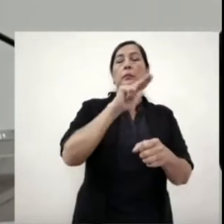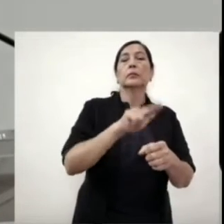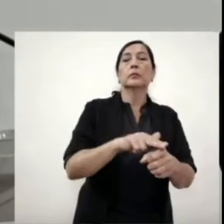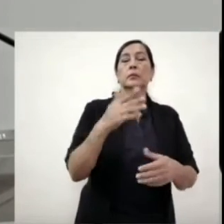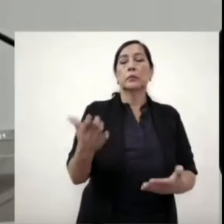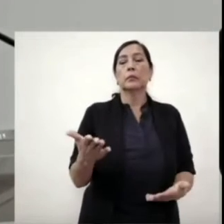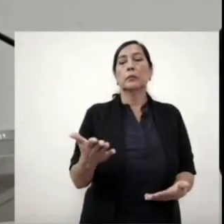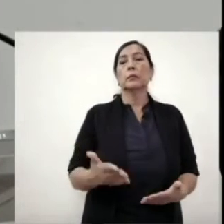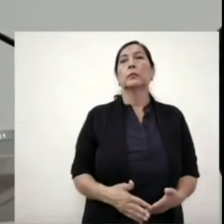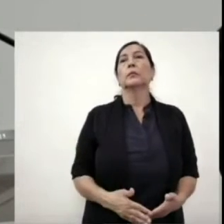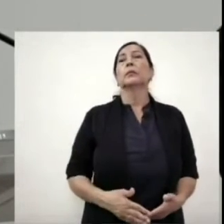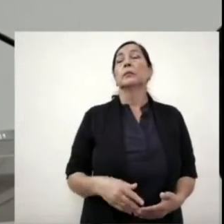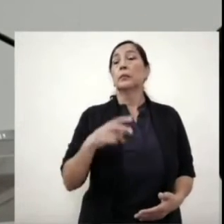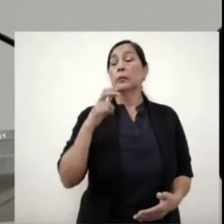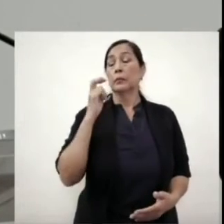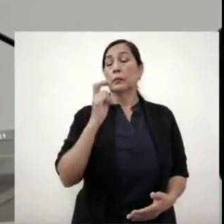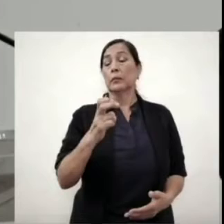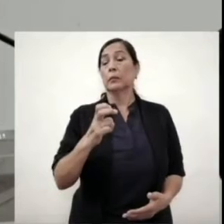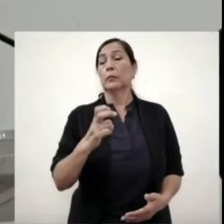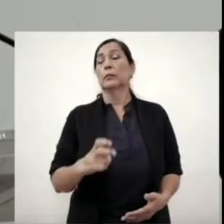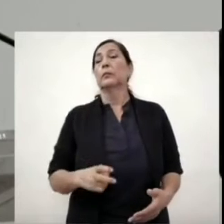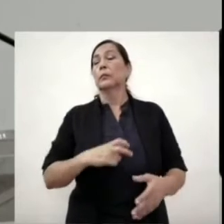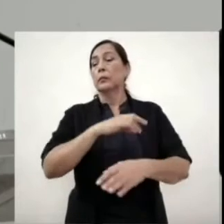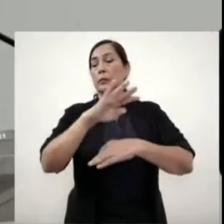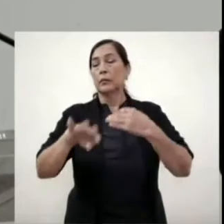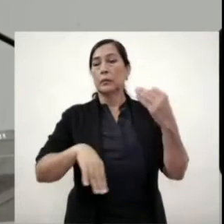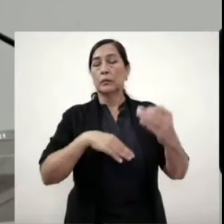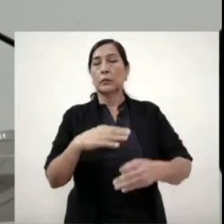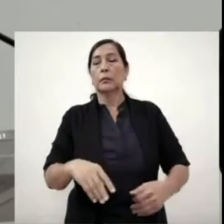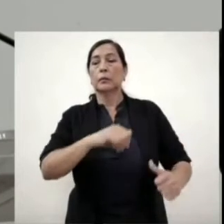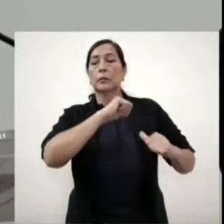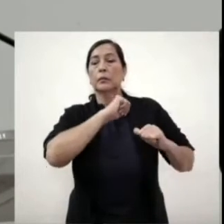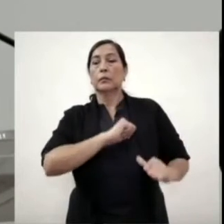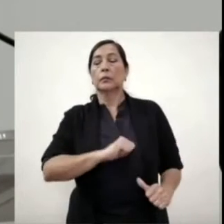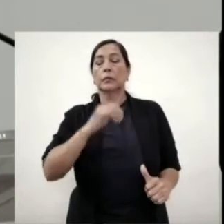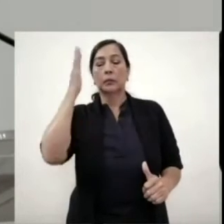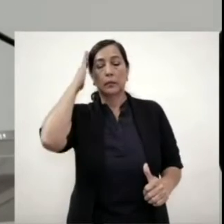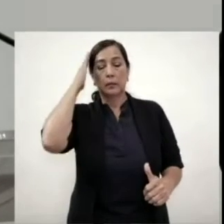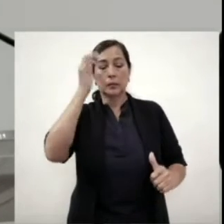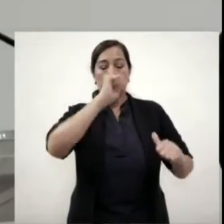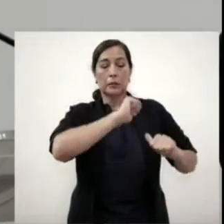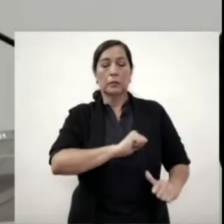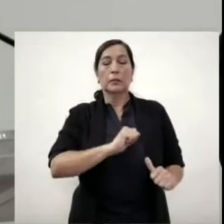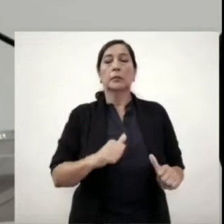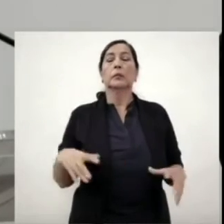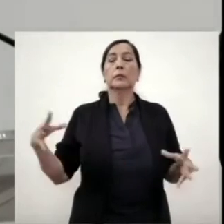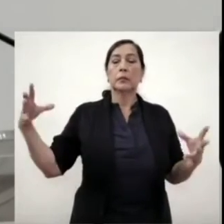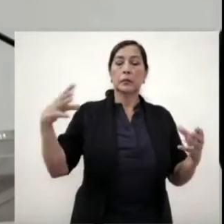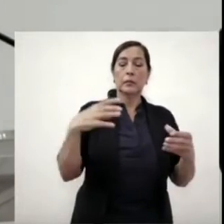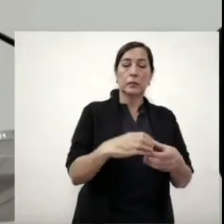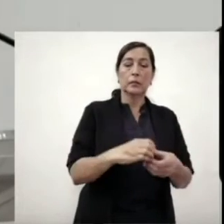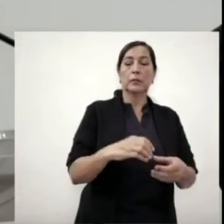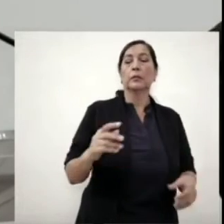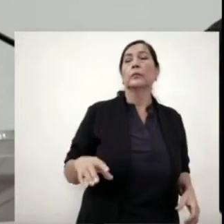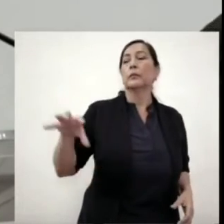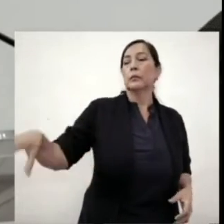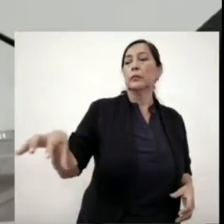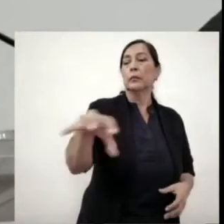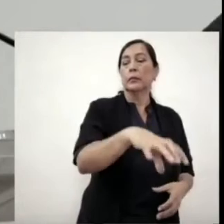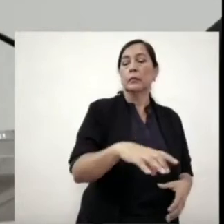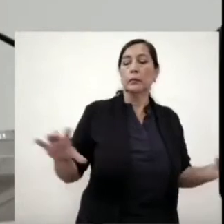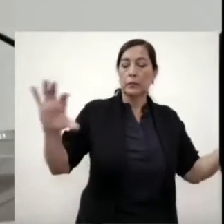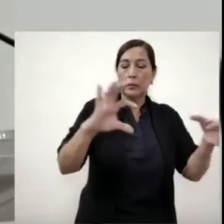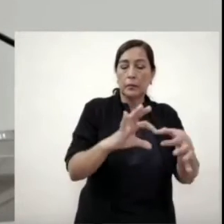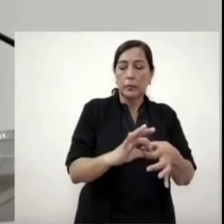autoridades, es fundamental para lograr una paz duradera. Voy a pedirle a la secretaria,